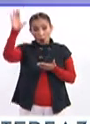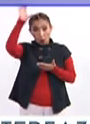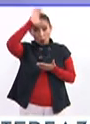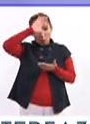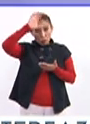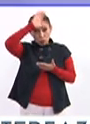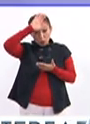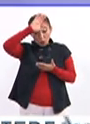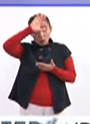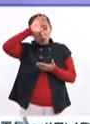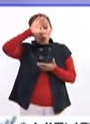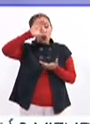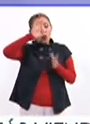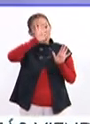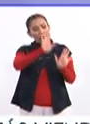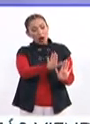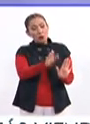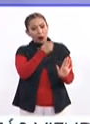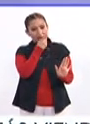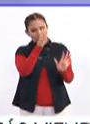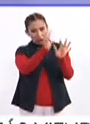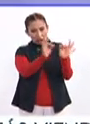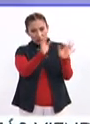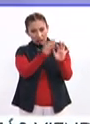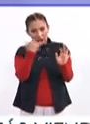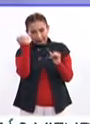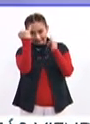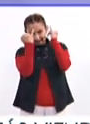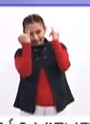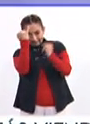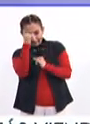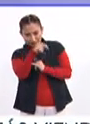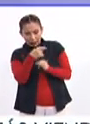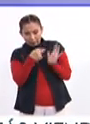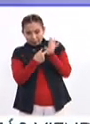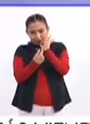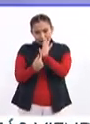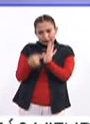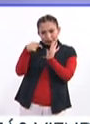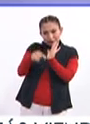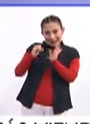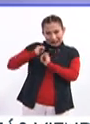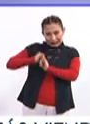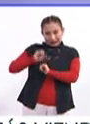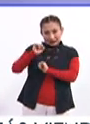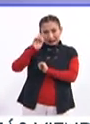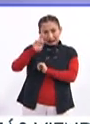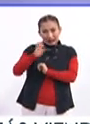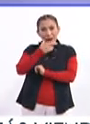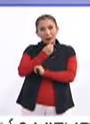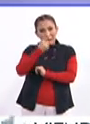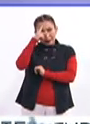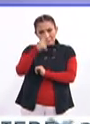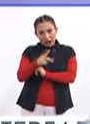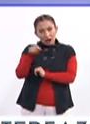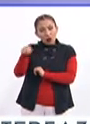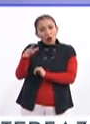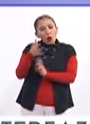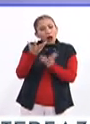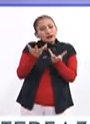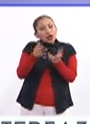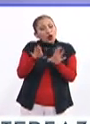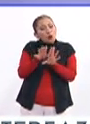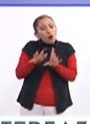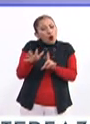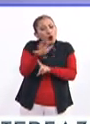cultura como la está planteando, la visión que está dando el canciller, porque además lo hace en un